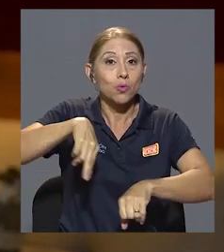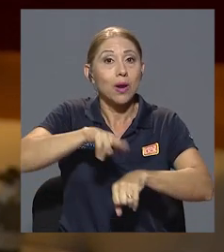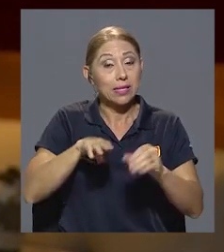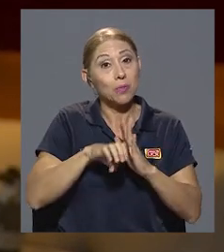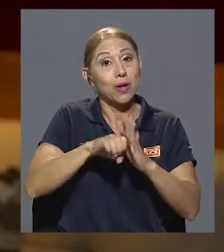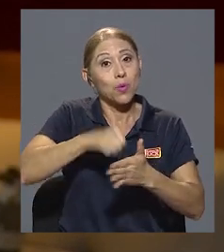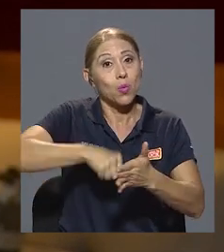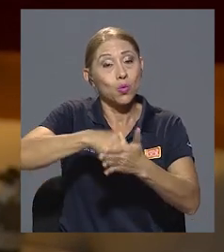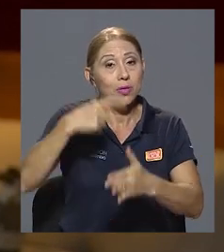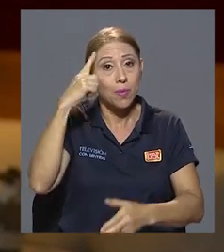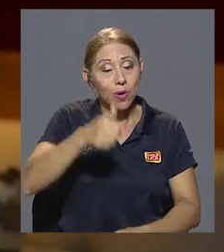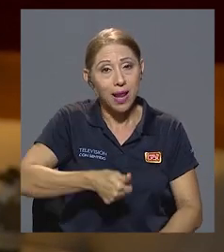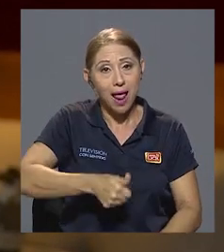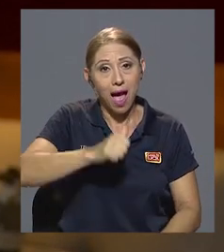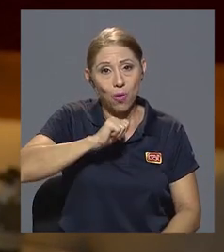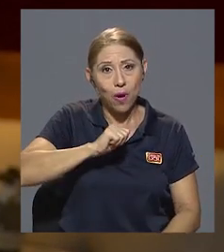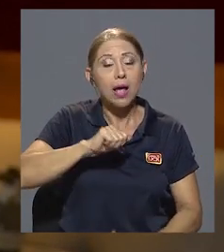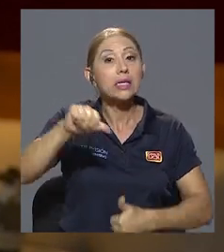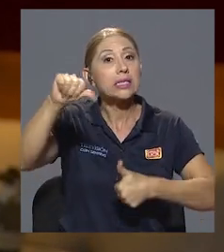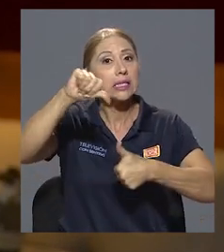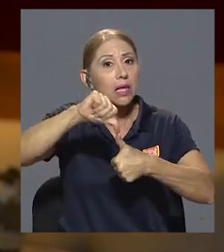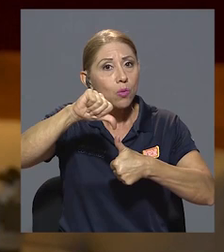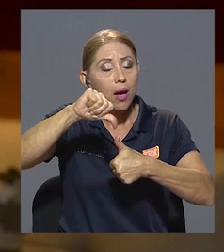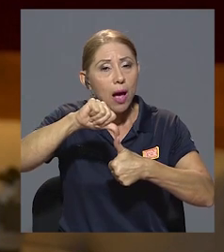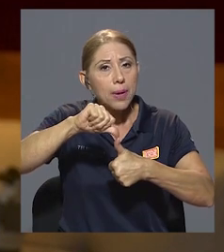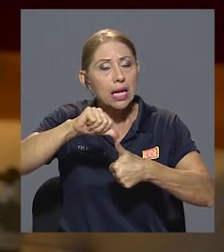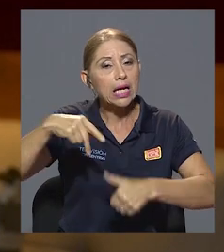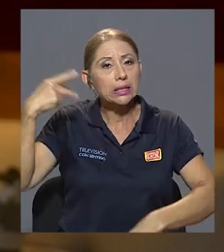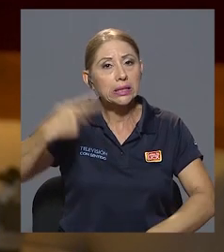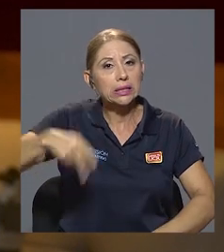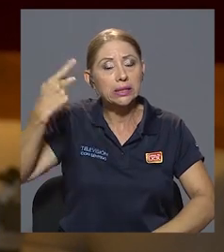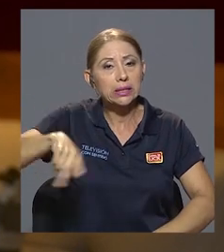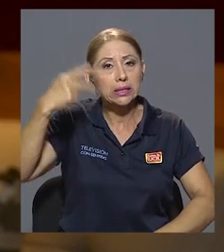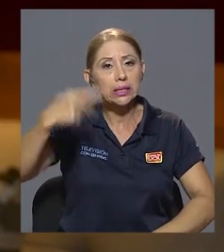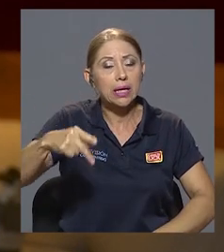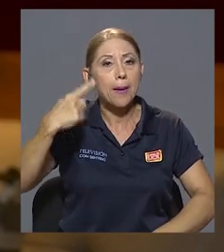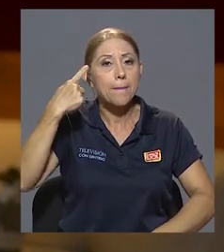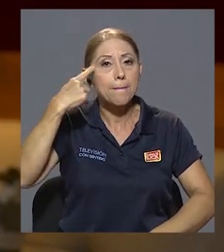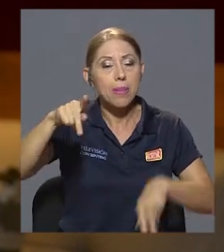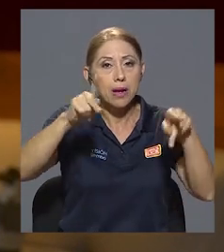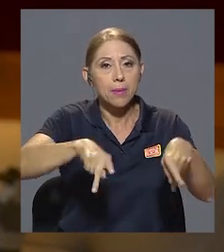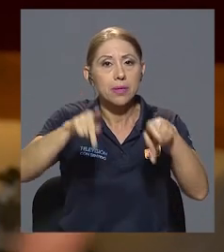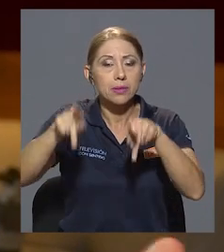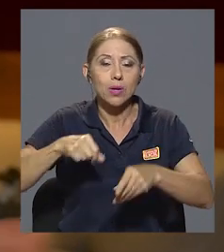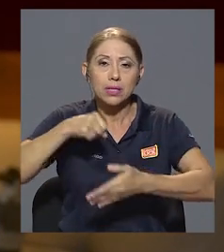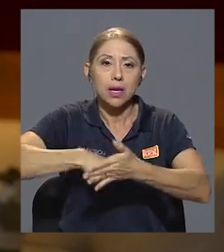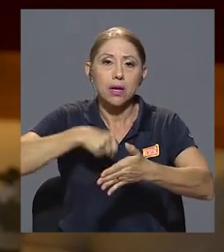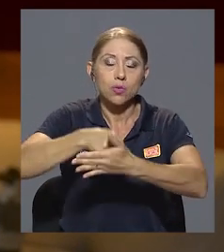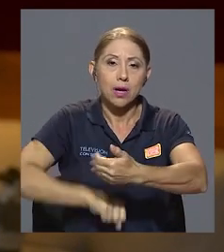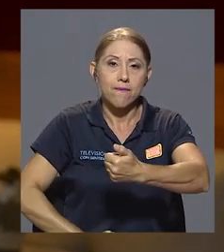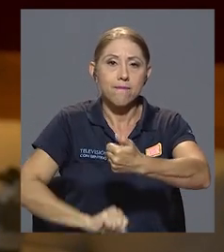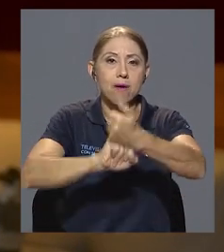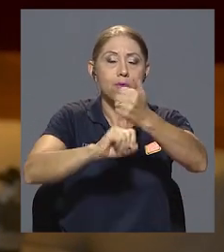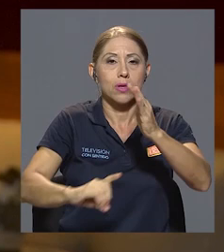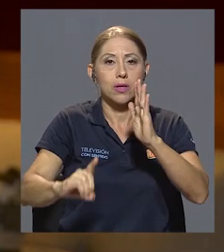que en centroamérica es un lugar muy peligroso para las personas que luchan a favor de